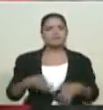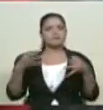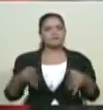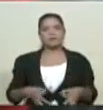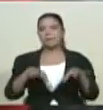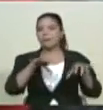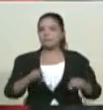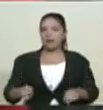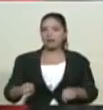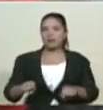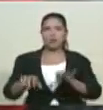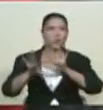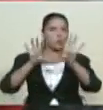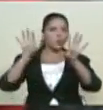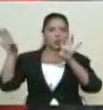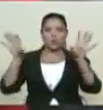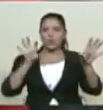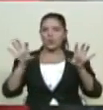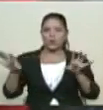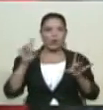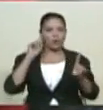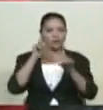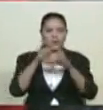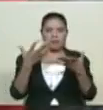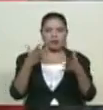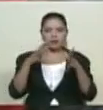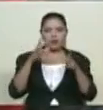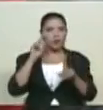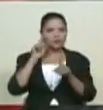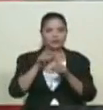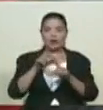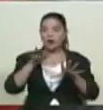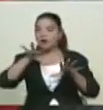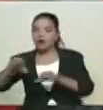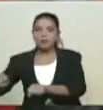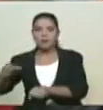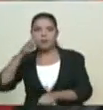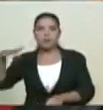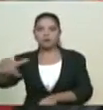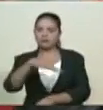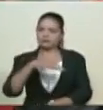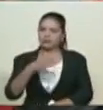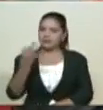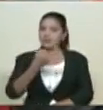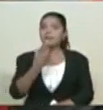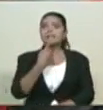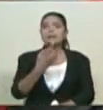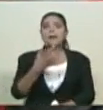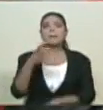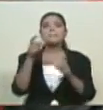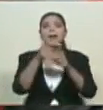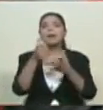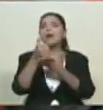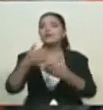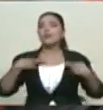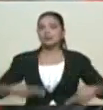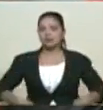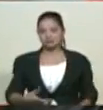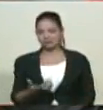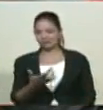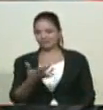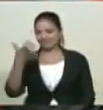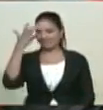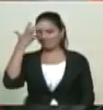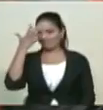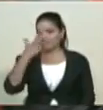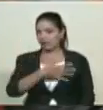imperialismo en el mundo para invadir pueblos. Para invadir pueblos. Cada vez que ellos asoman algo así es porque tienen la intención de invadir un